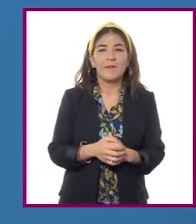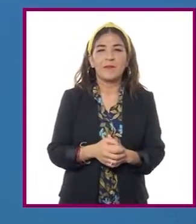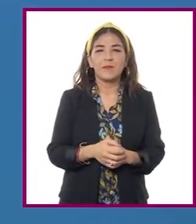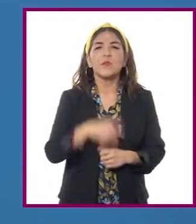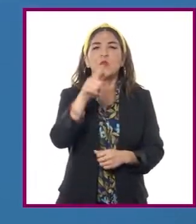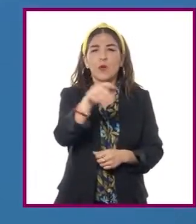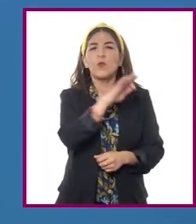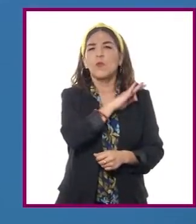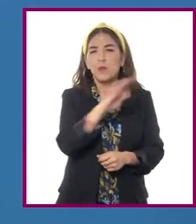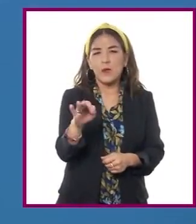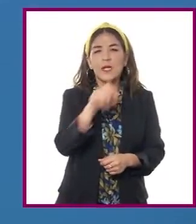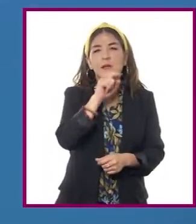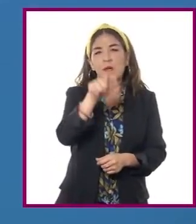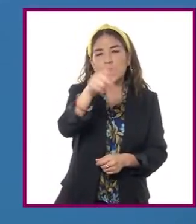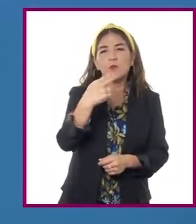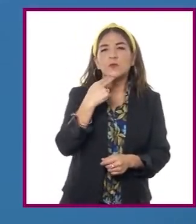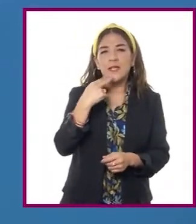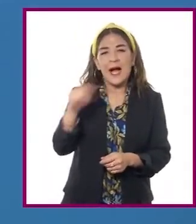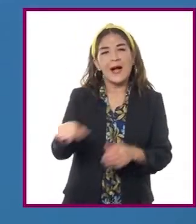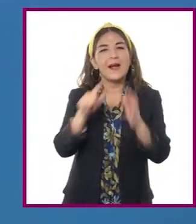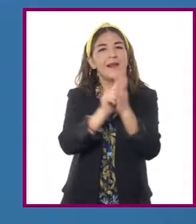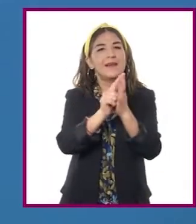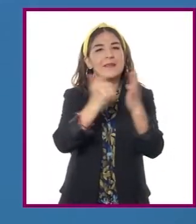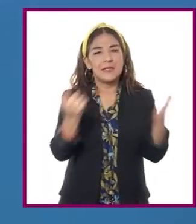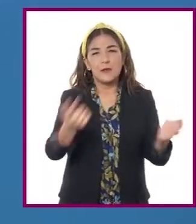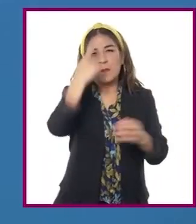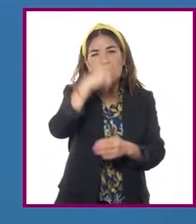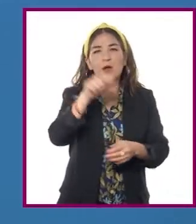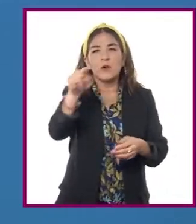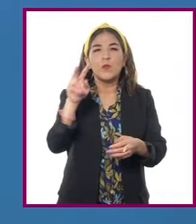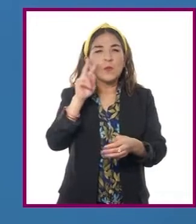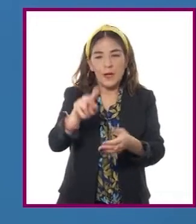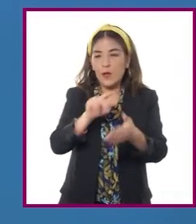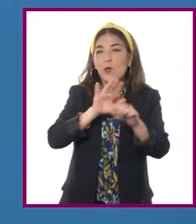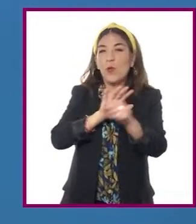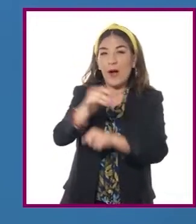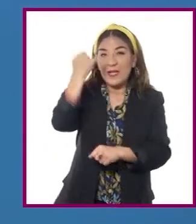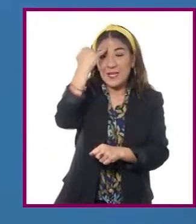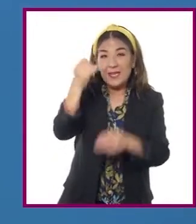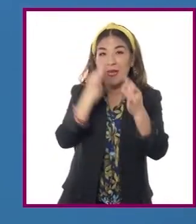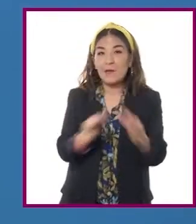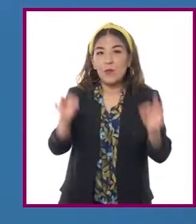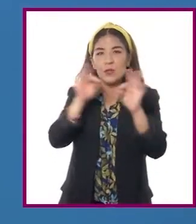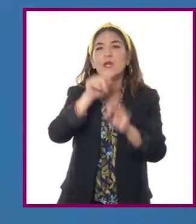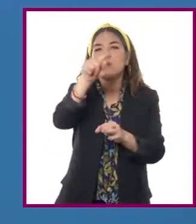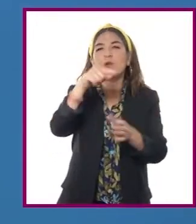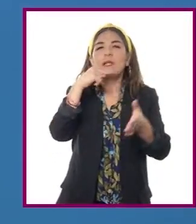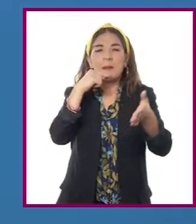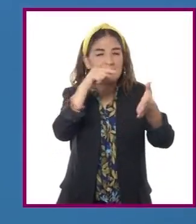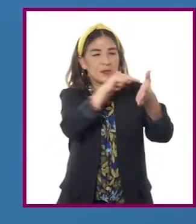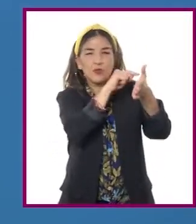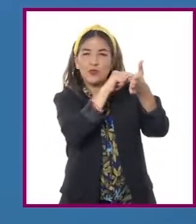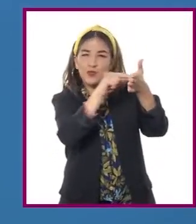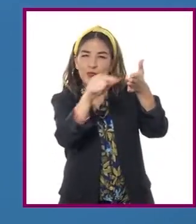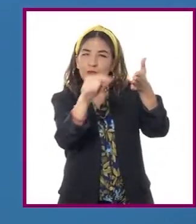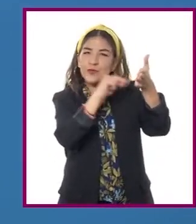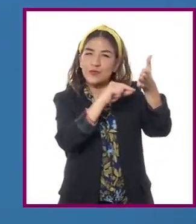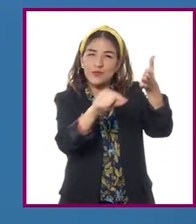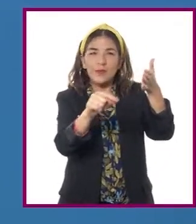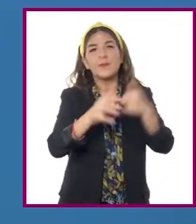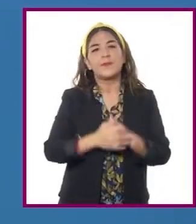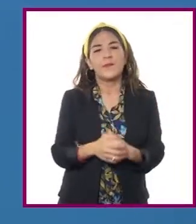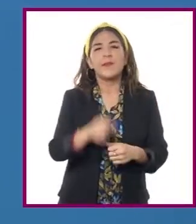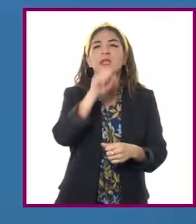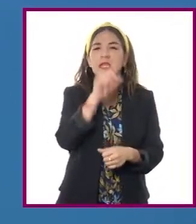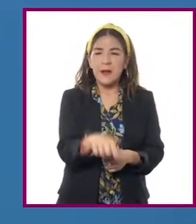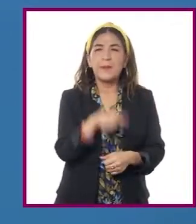Pueden hacer uso de su libro de texto para subrayar las ideas principales del tema. También será